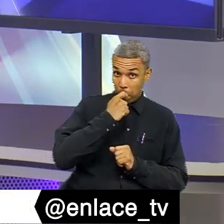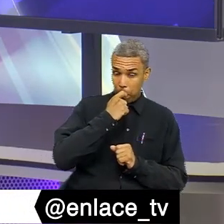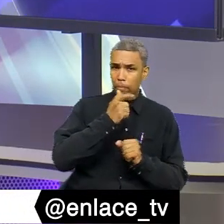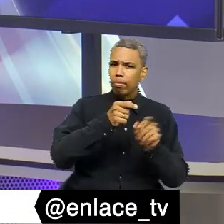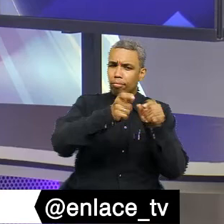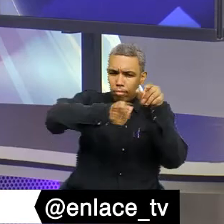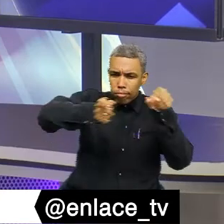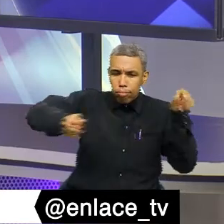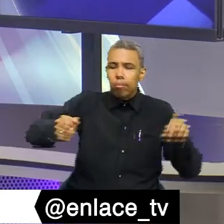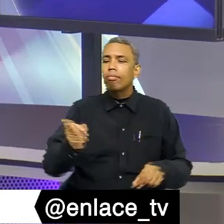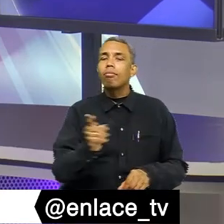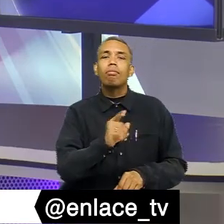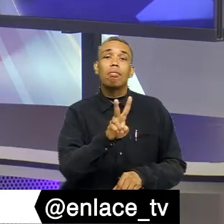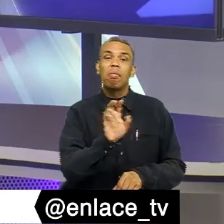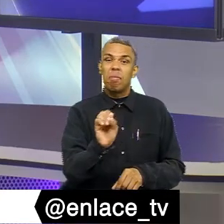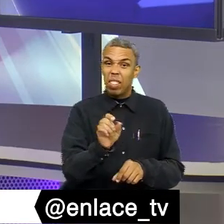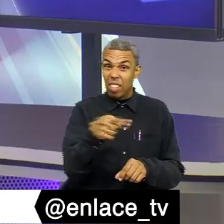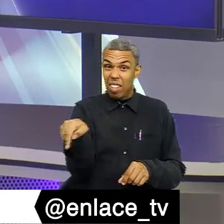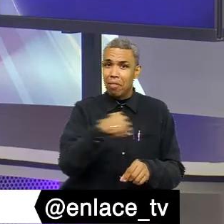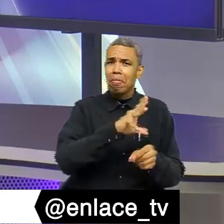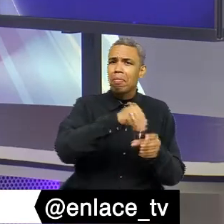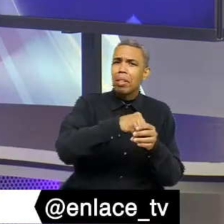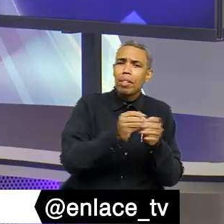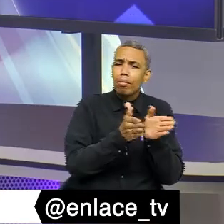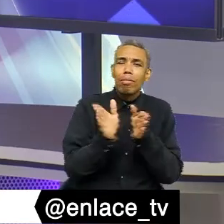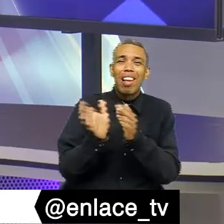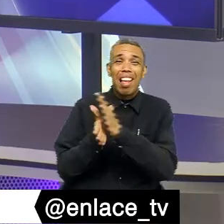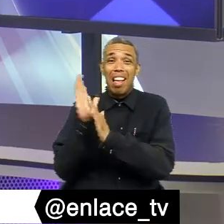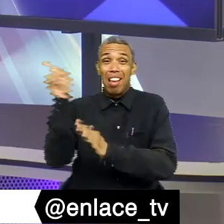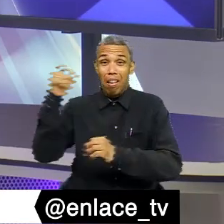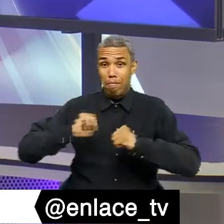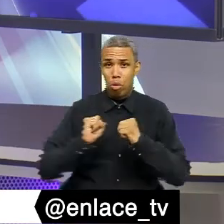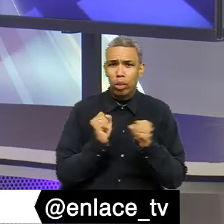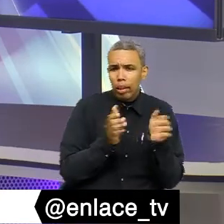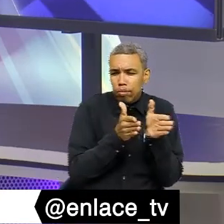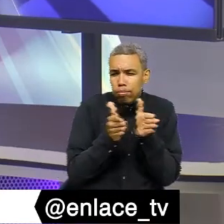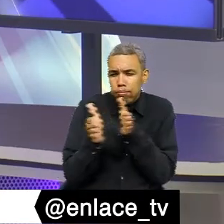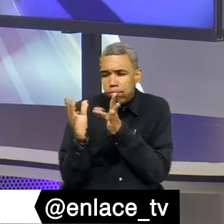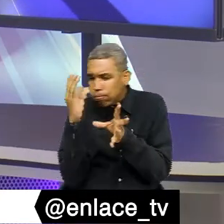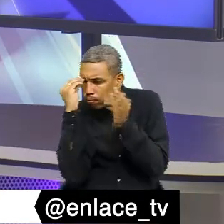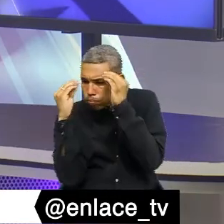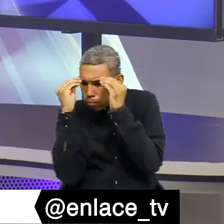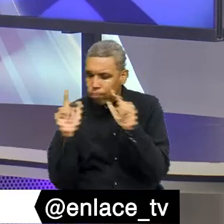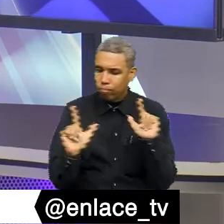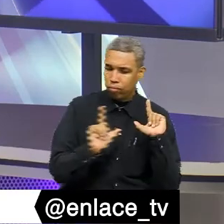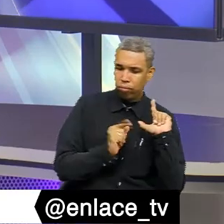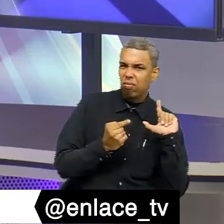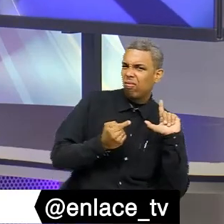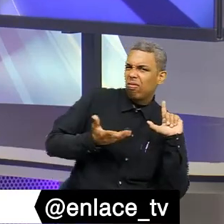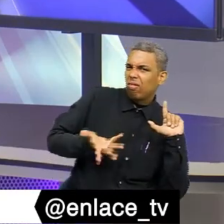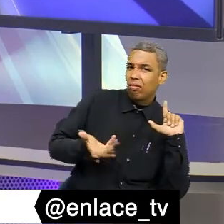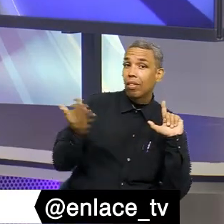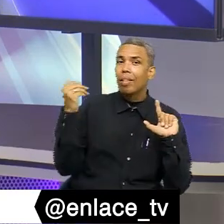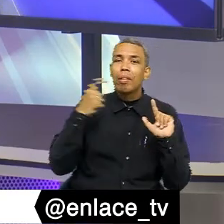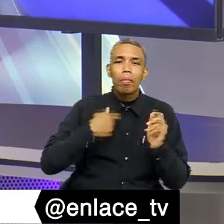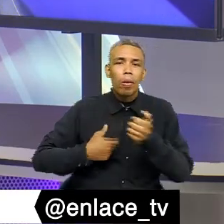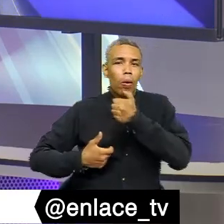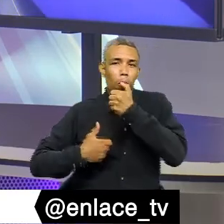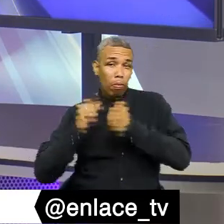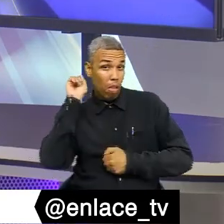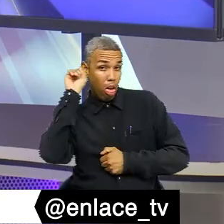del Politécnico y CAF de la ciudad de Bogotá. El director del ente descentralizado, Alberto Cotes Acosta, fue el encargado de entregar este